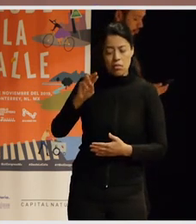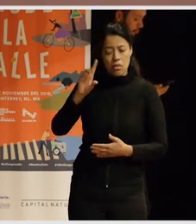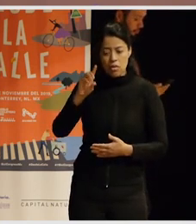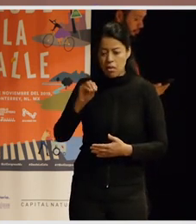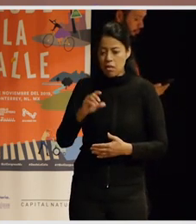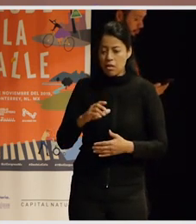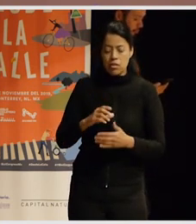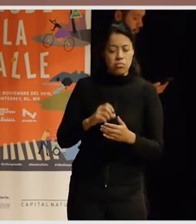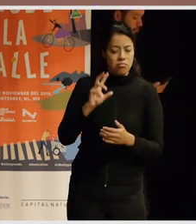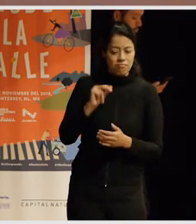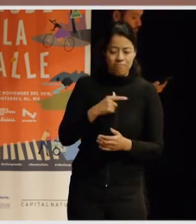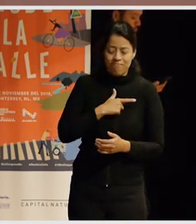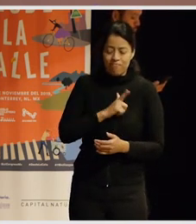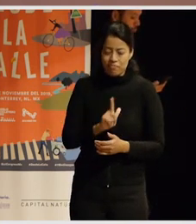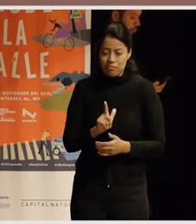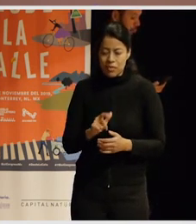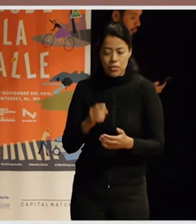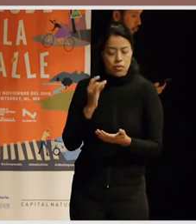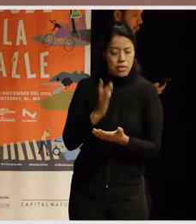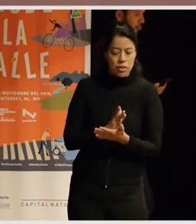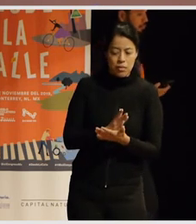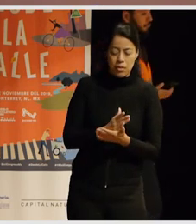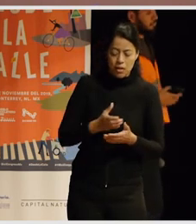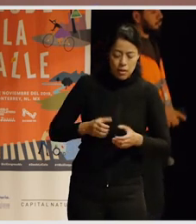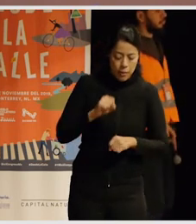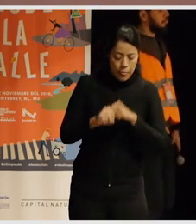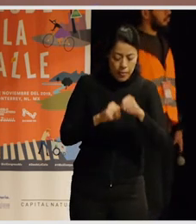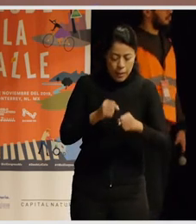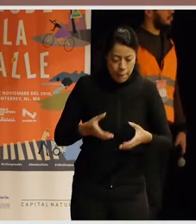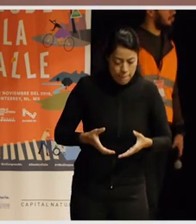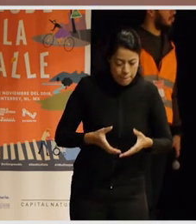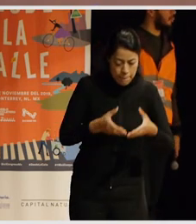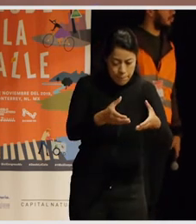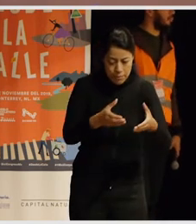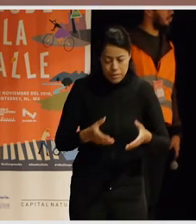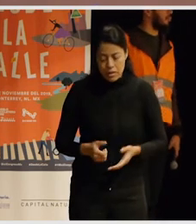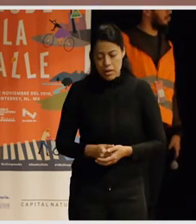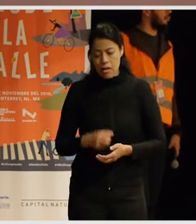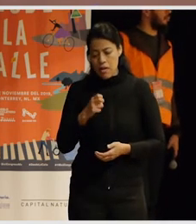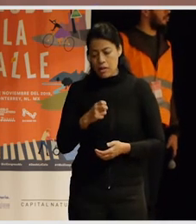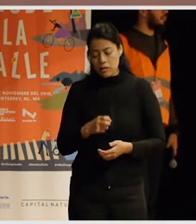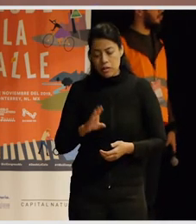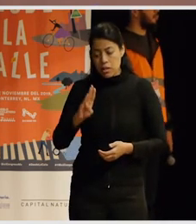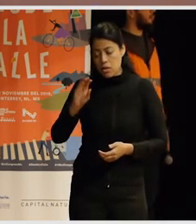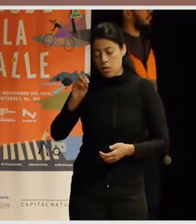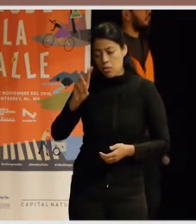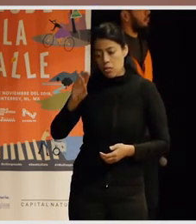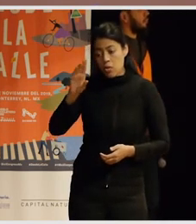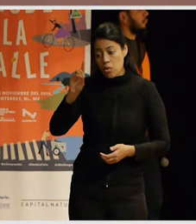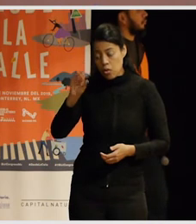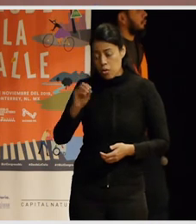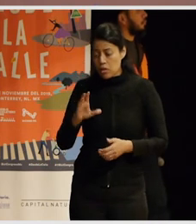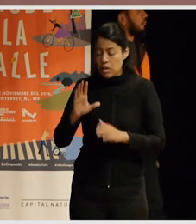preferiríamos las ciclovías pues en el espacio público no es donde realmente nos movemos en la calle y además es eso no el bordo tiene su vocación de